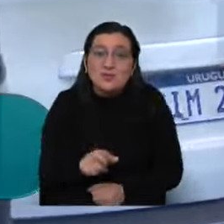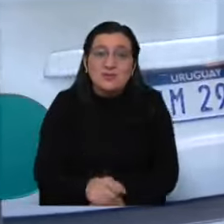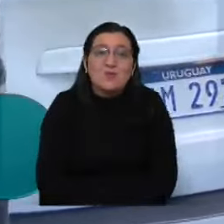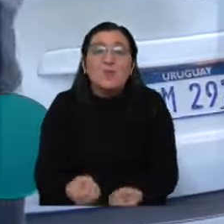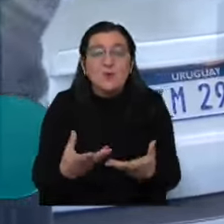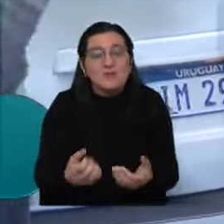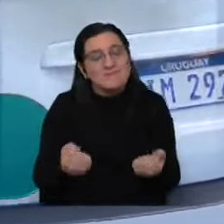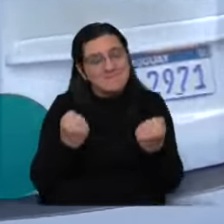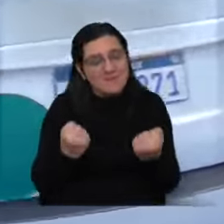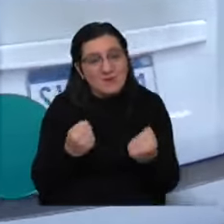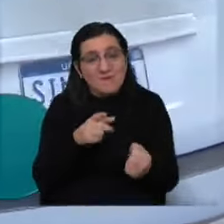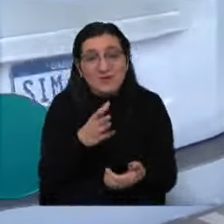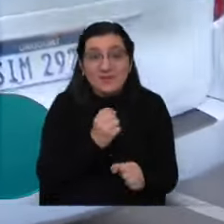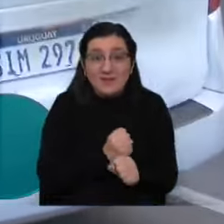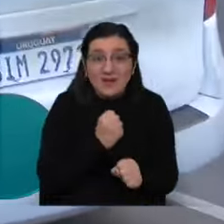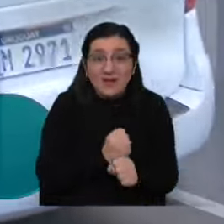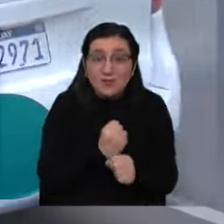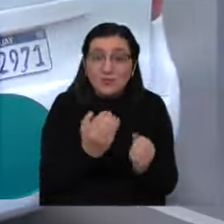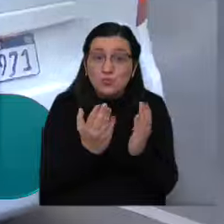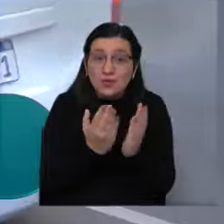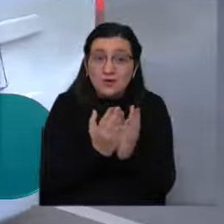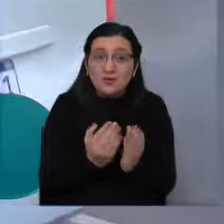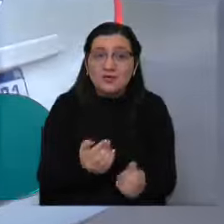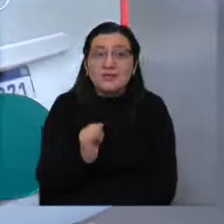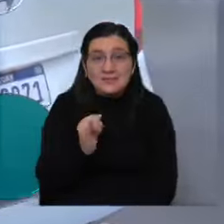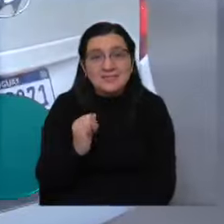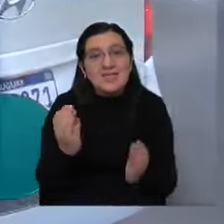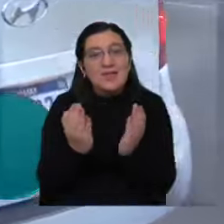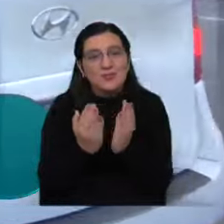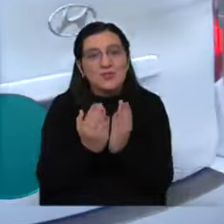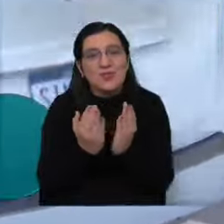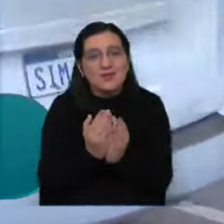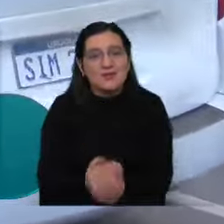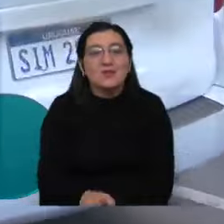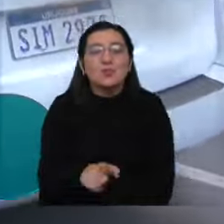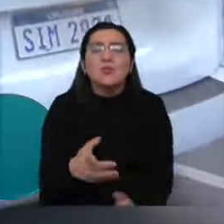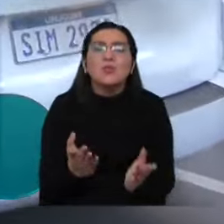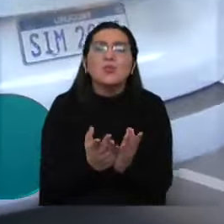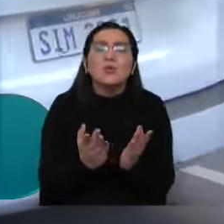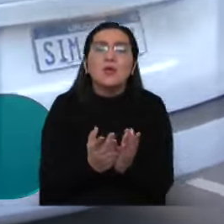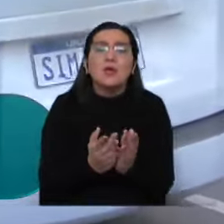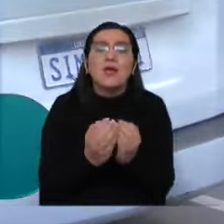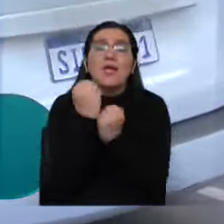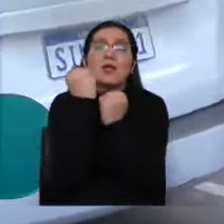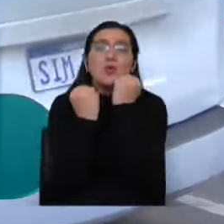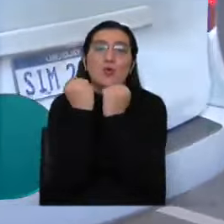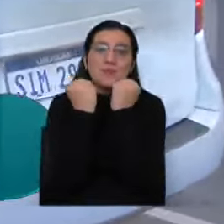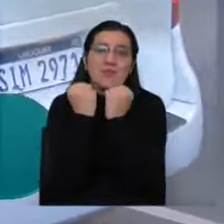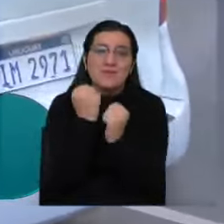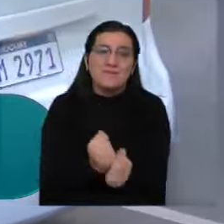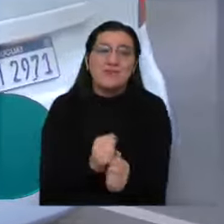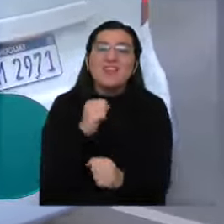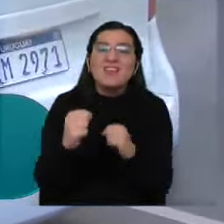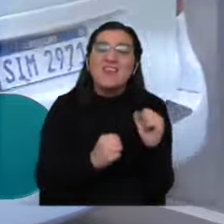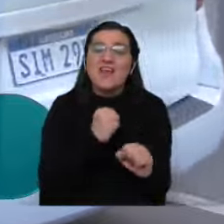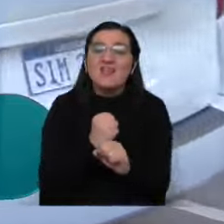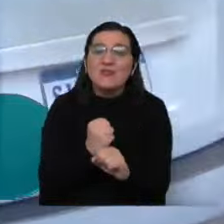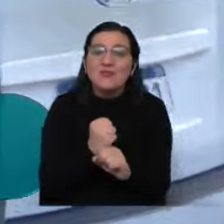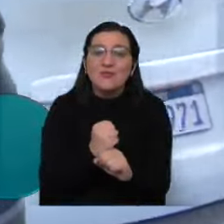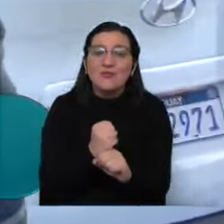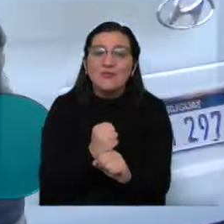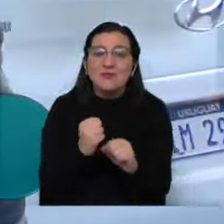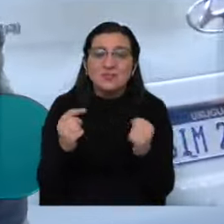estimado vamos arriba va a trabajar tempranito a estudiar Estudiar estudiar Bueno vamos arriba qué Estudia usted economía economía y en qué año está esta